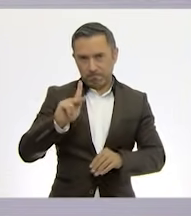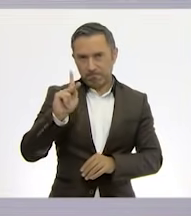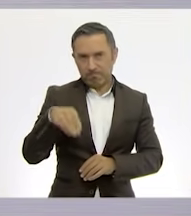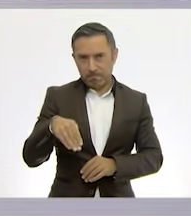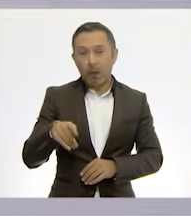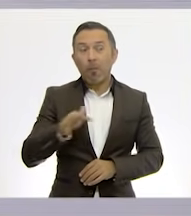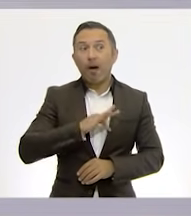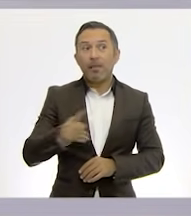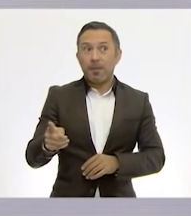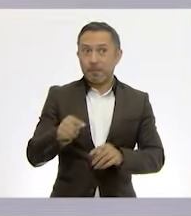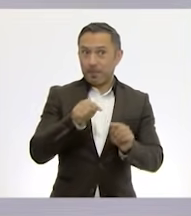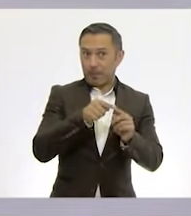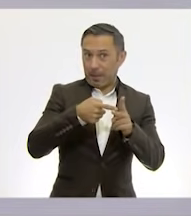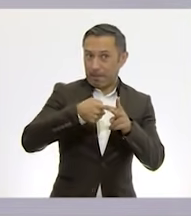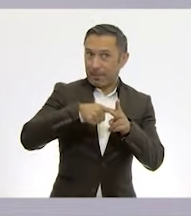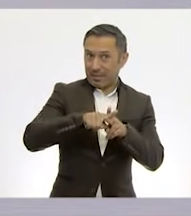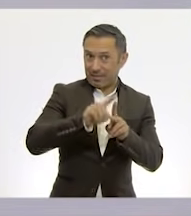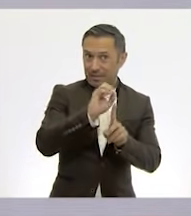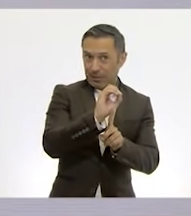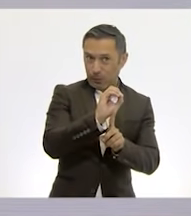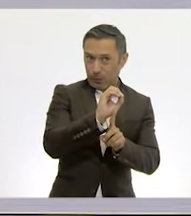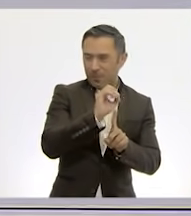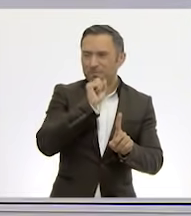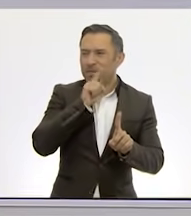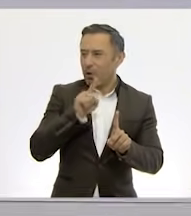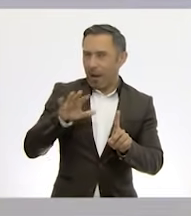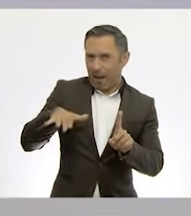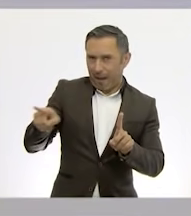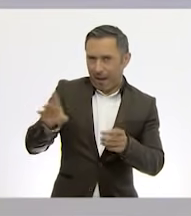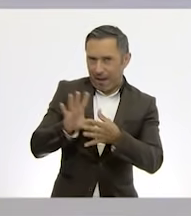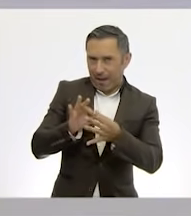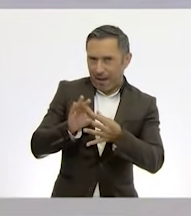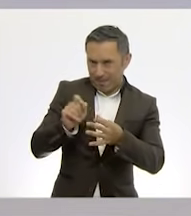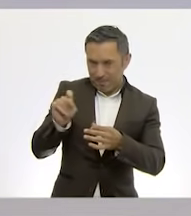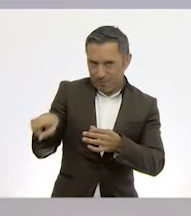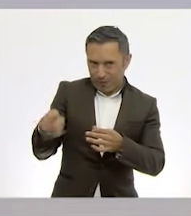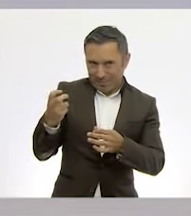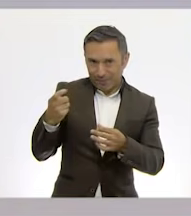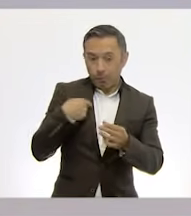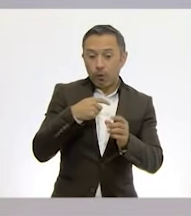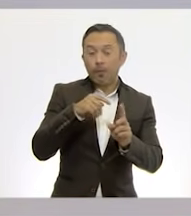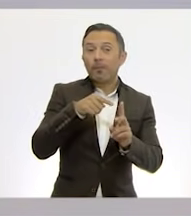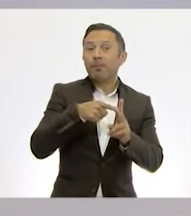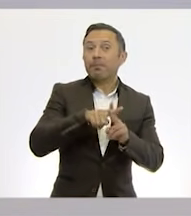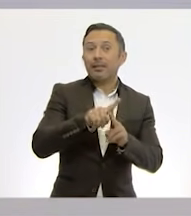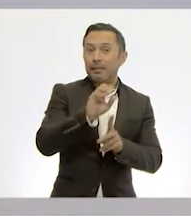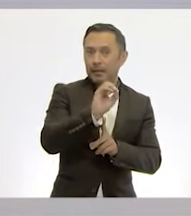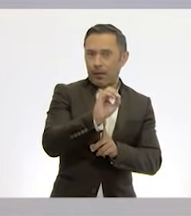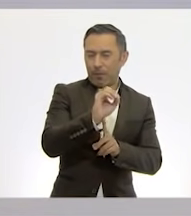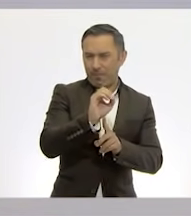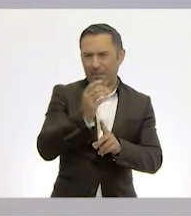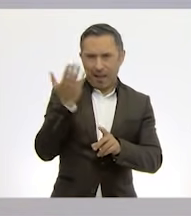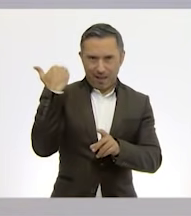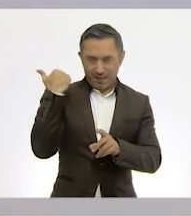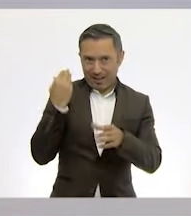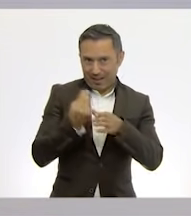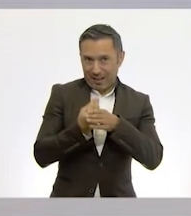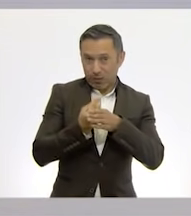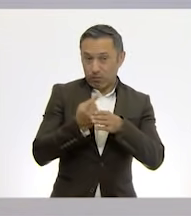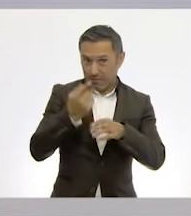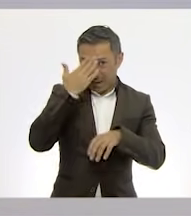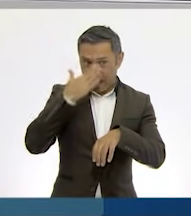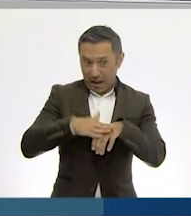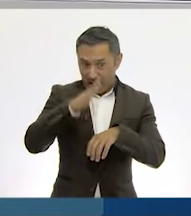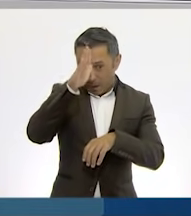cero al principio, como tú nos lo dijiste anteriormente, María, es muy importante en otra clase que sepamos de dónde vamos a